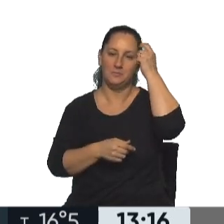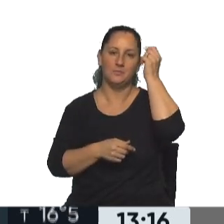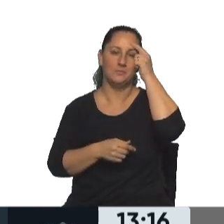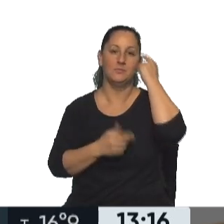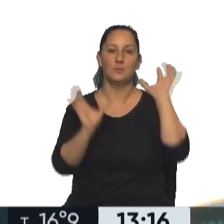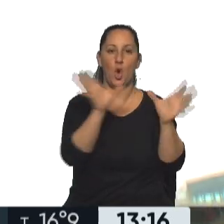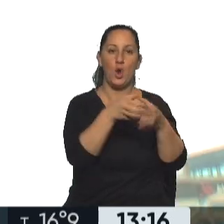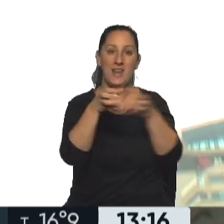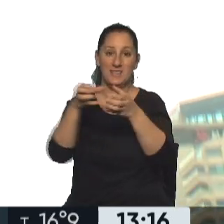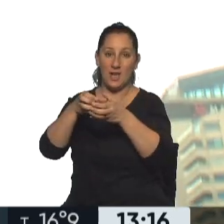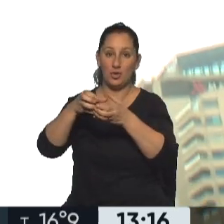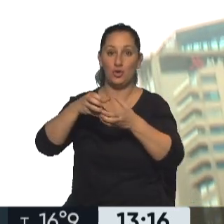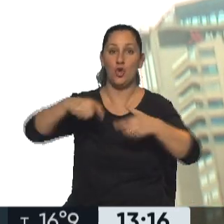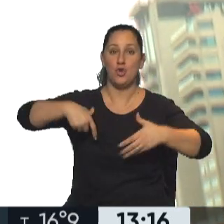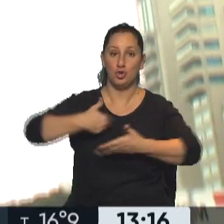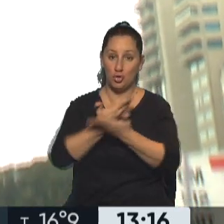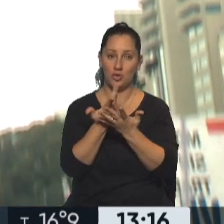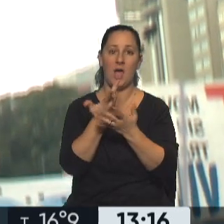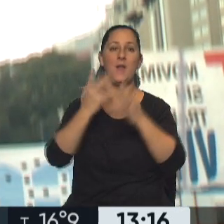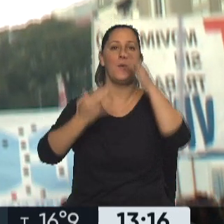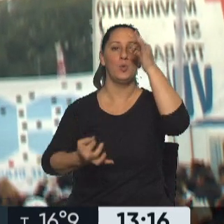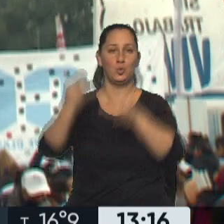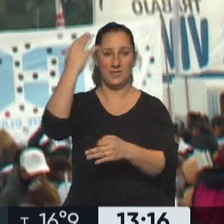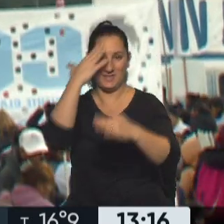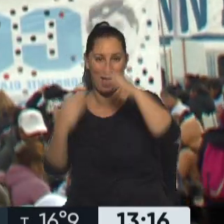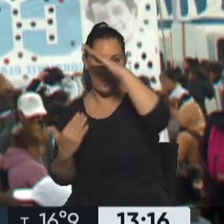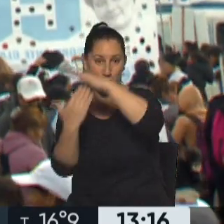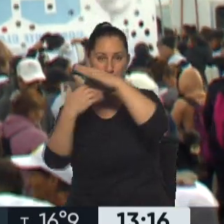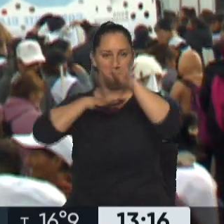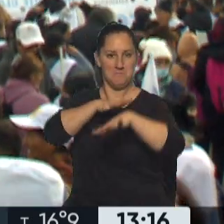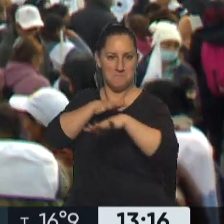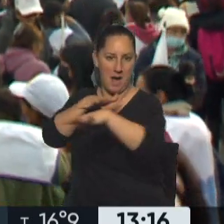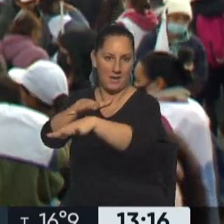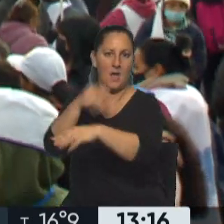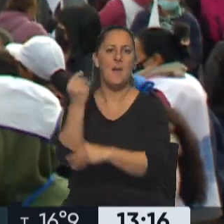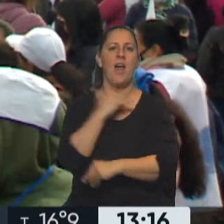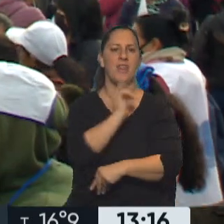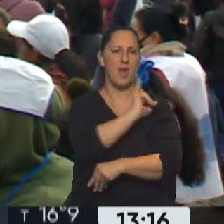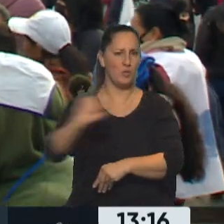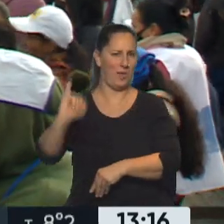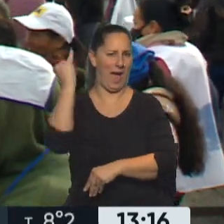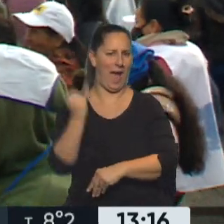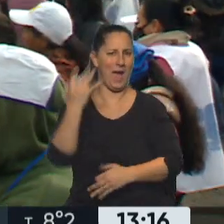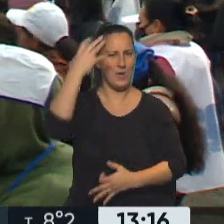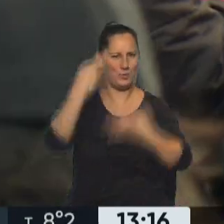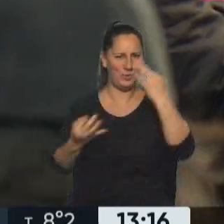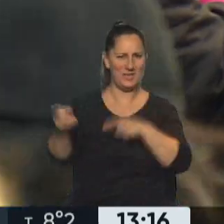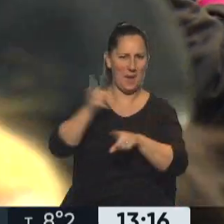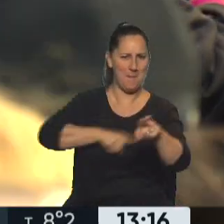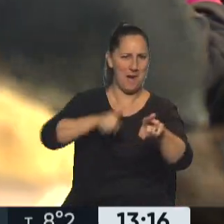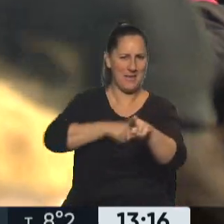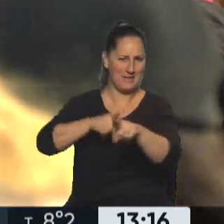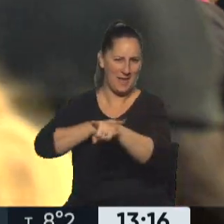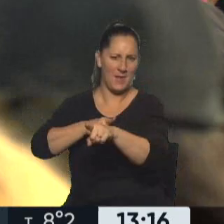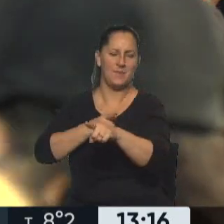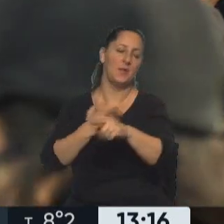Organizaciones sociales marchan este jueves a la Corte Suprema de Justicia para denunciar una persecución judicial. La protesta la